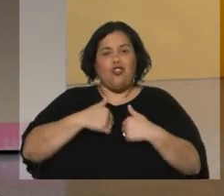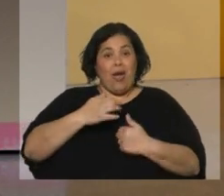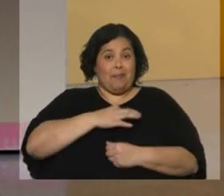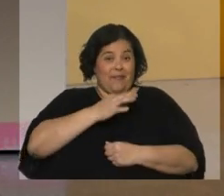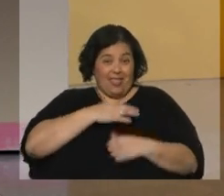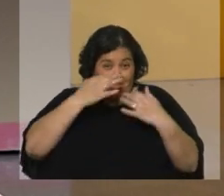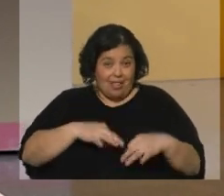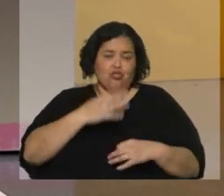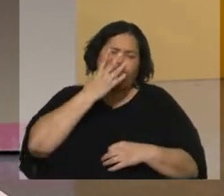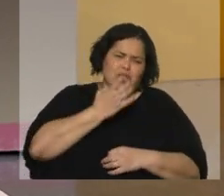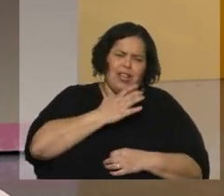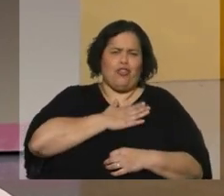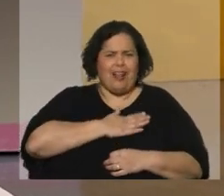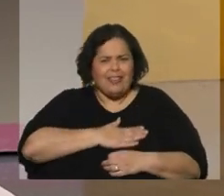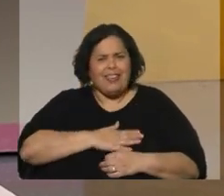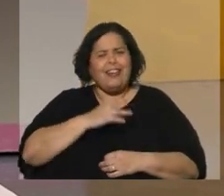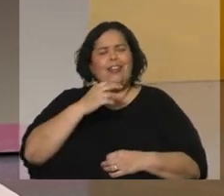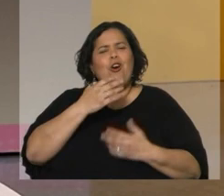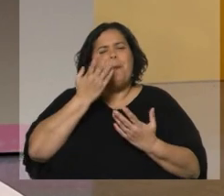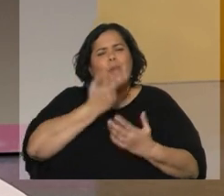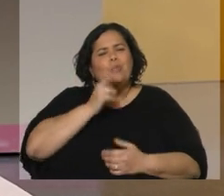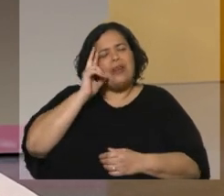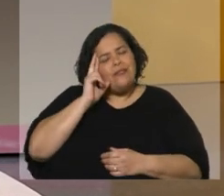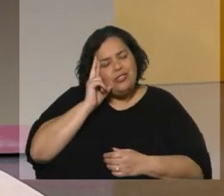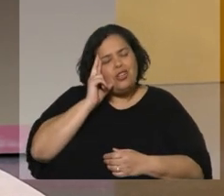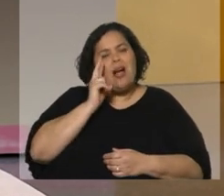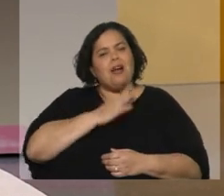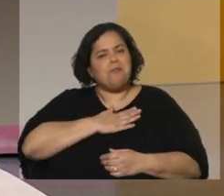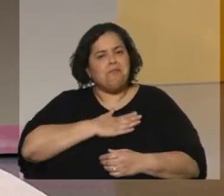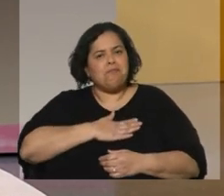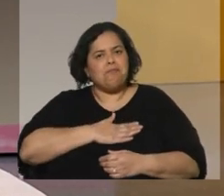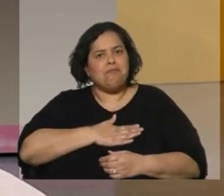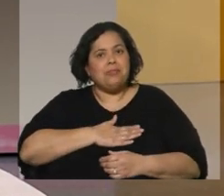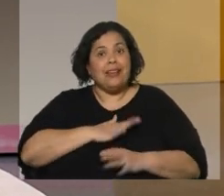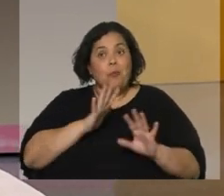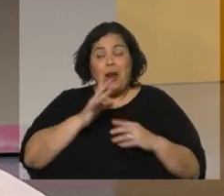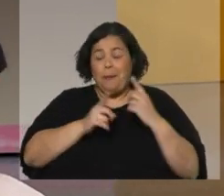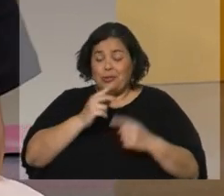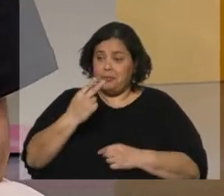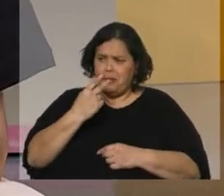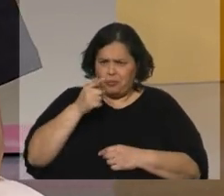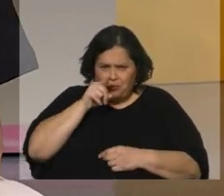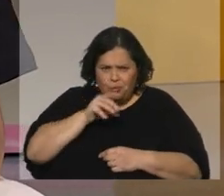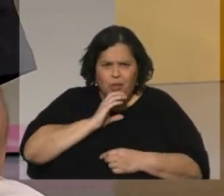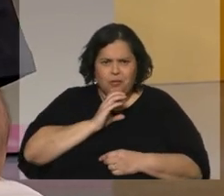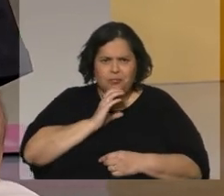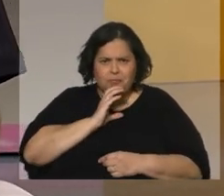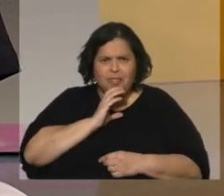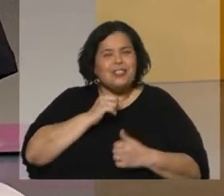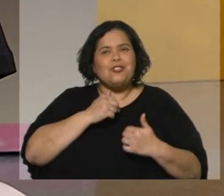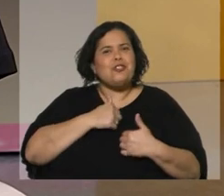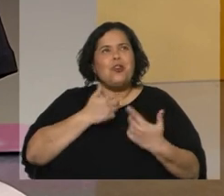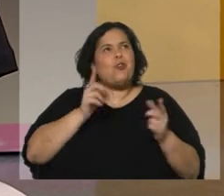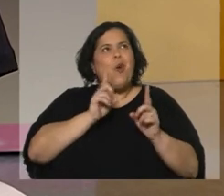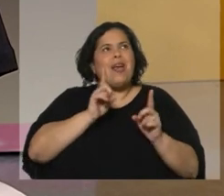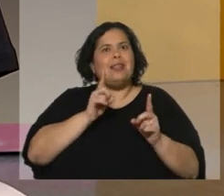seria tranquilo suelo dar desilusiones a veces a los que me conocen soy cero